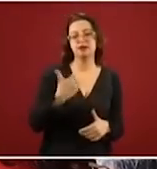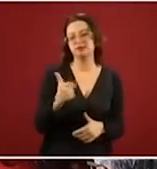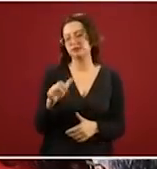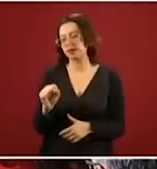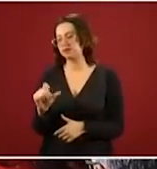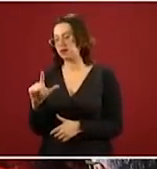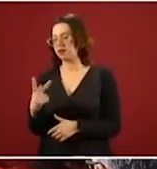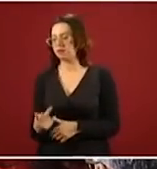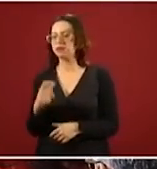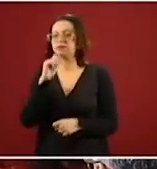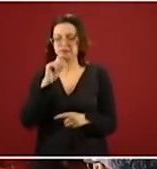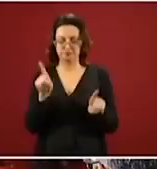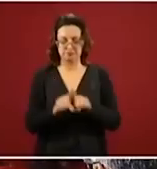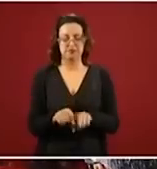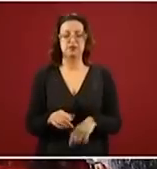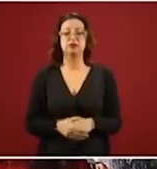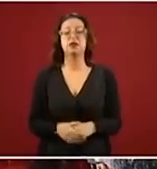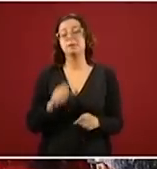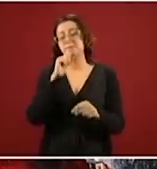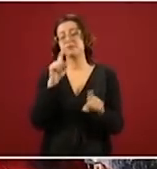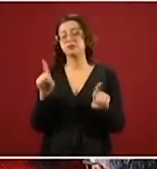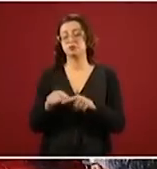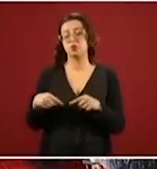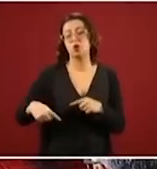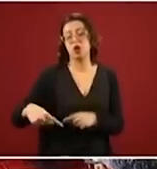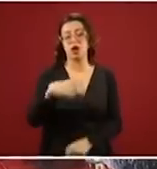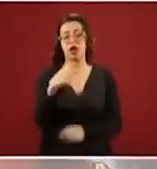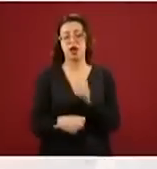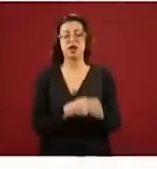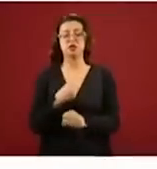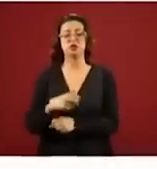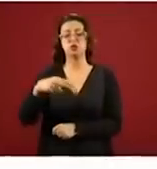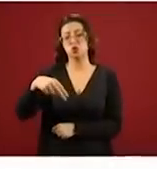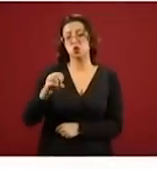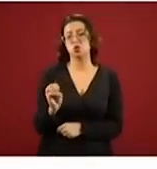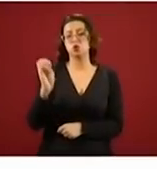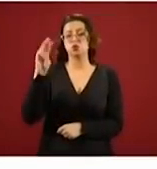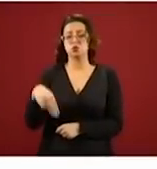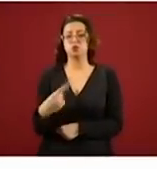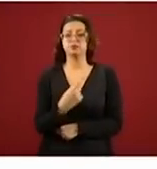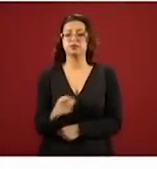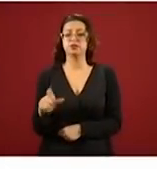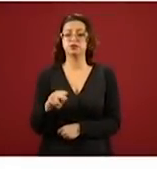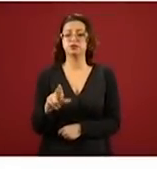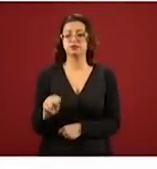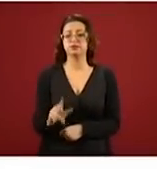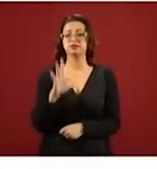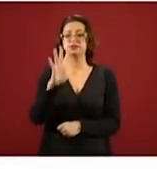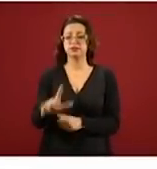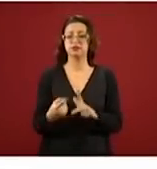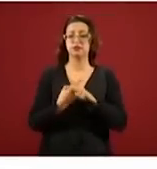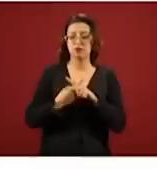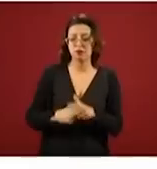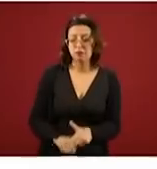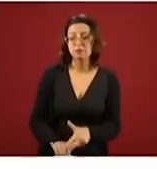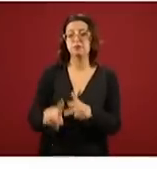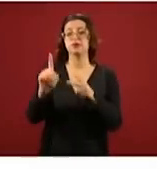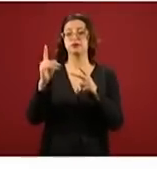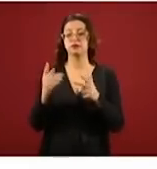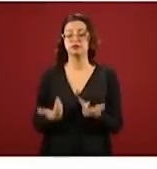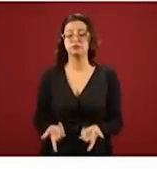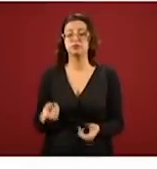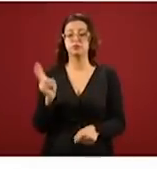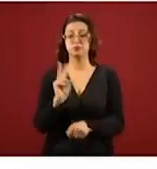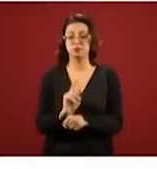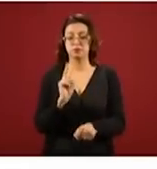este año entre en vigor la norma oficial mexicana 185 que ya nos va a poder permitir revisar el